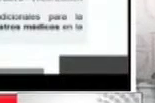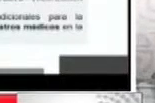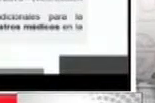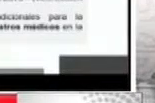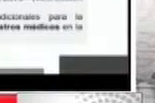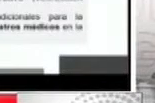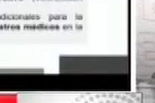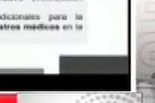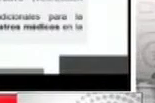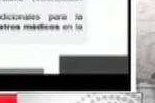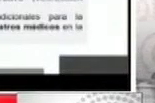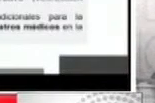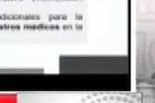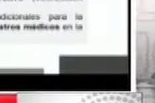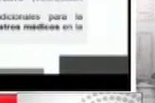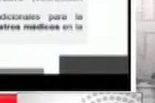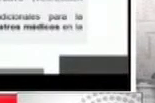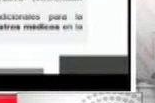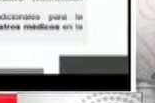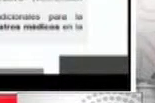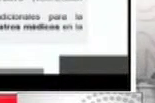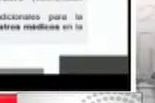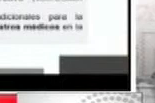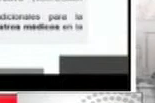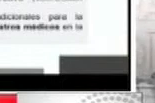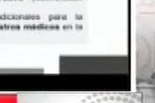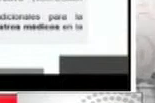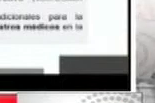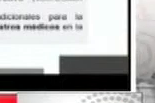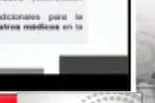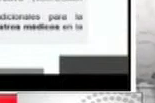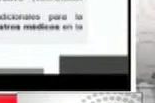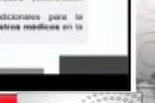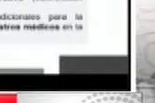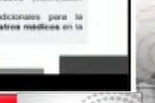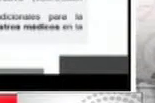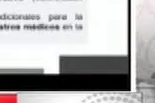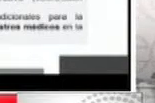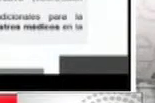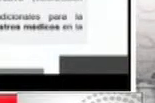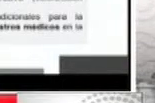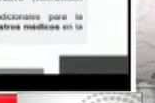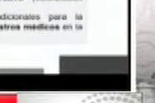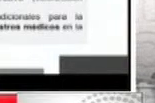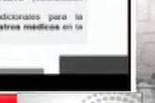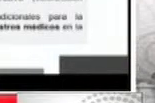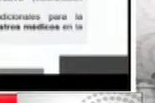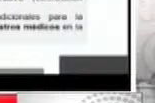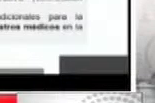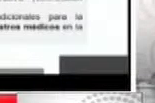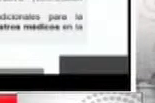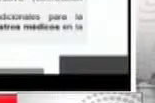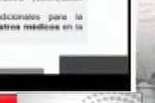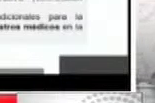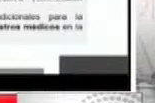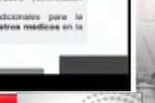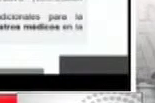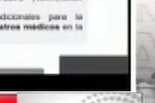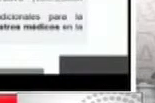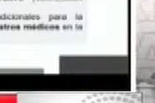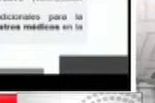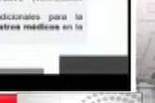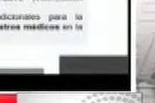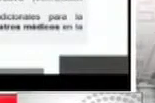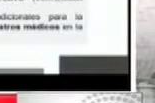que, por otra parte, señores congresistas, es muy parcial, porque ustedes conocen que van las personas a los establecimientos, le dan